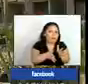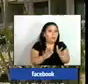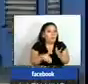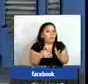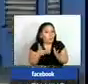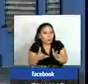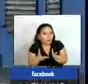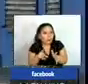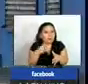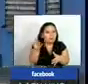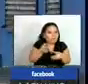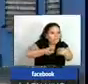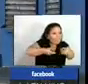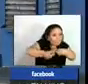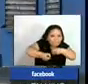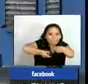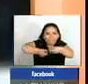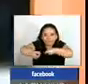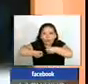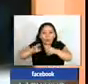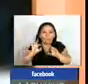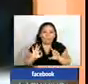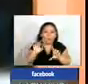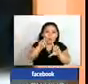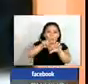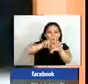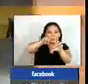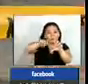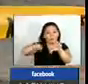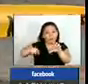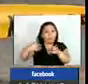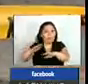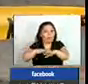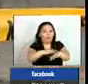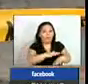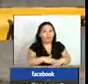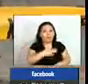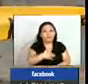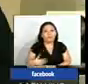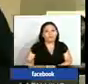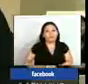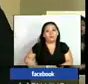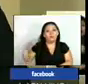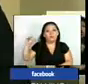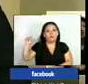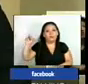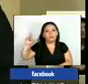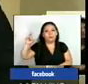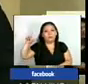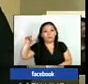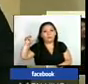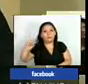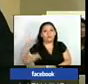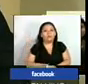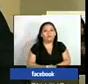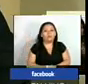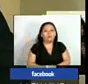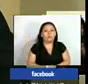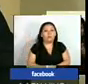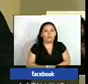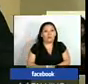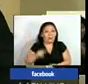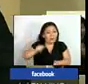de controlar nuevamente la curva. Así lo anunció el presidente Carlos Alvarado. Esta será la primera vez